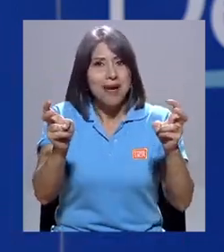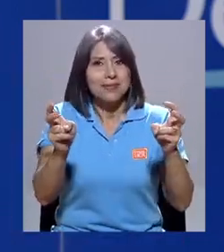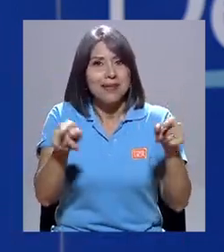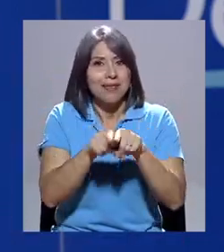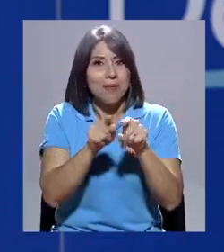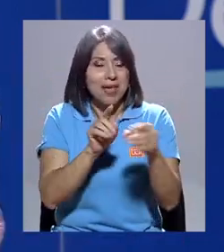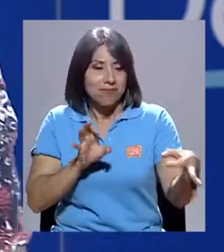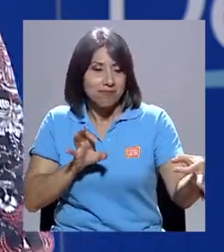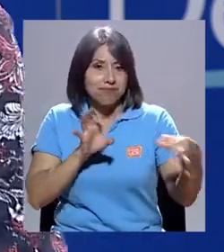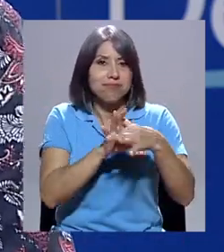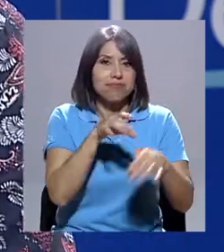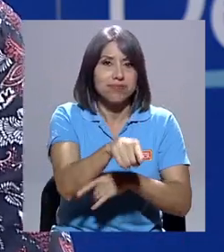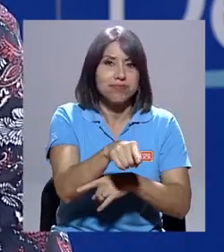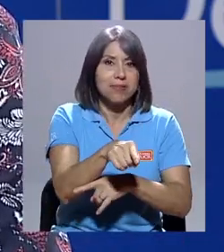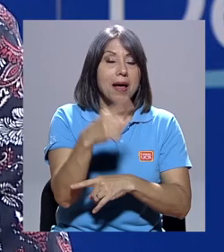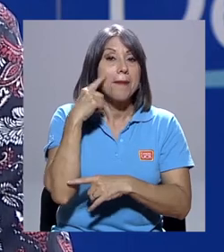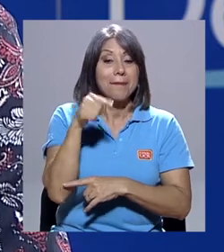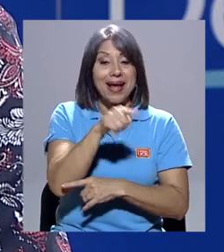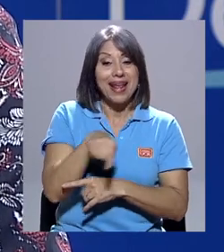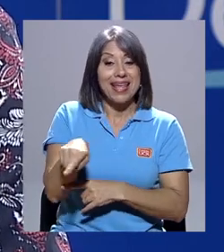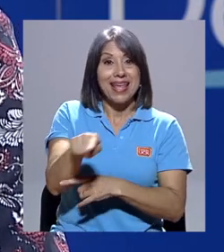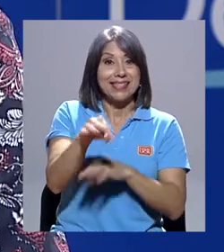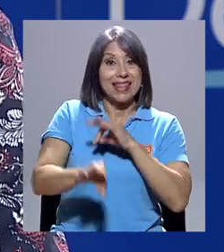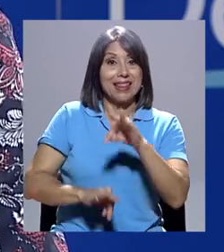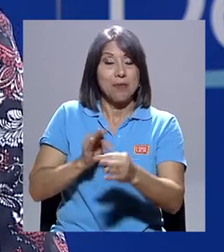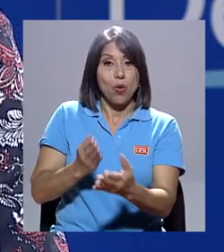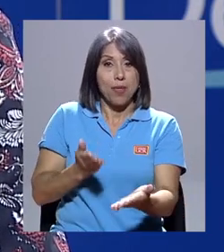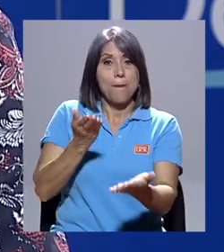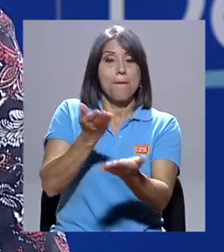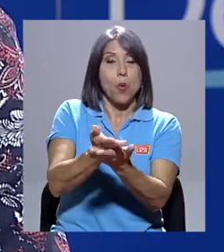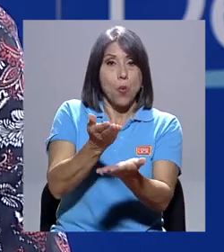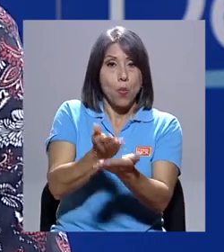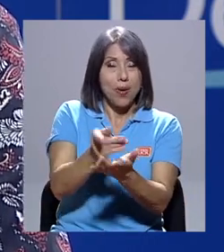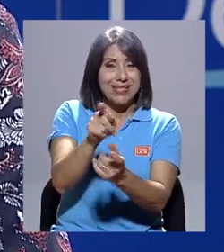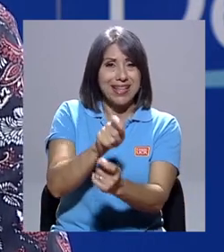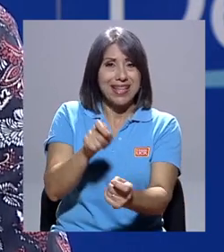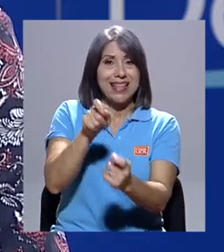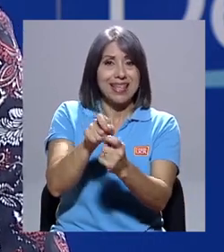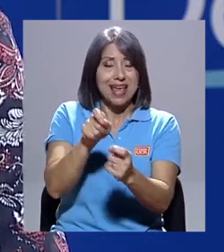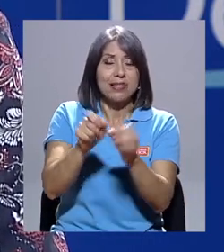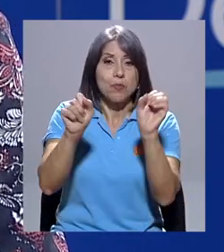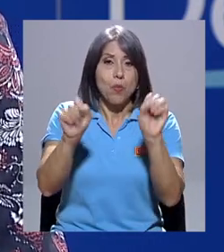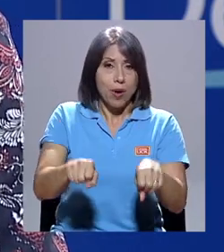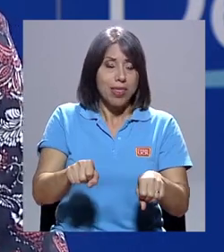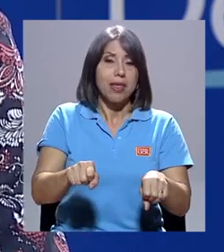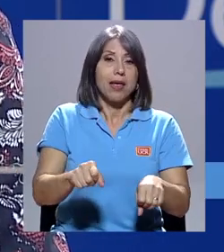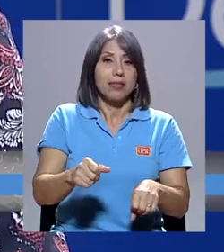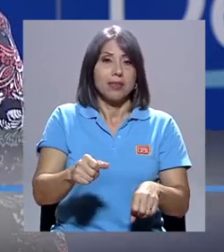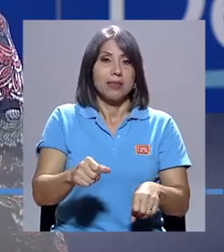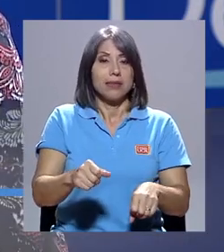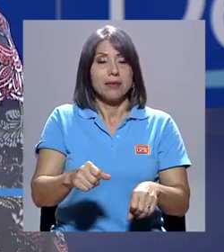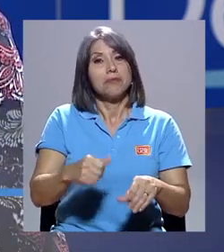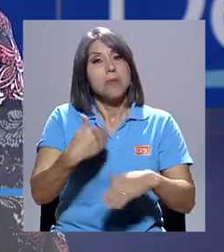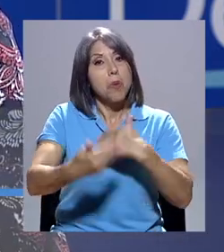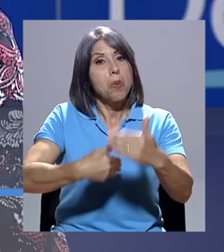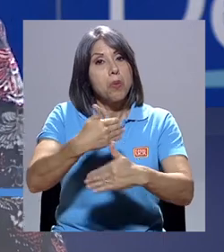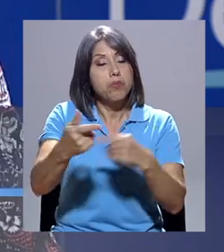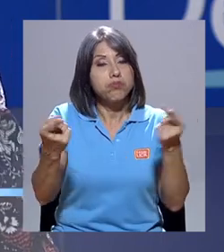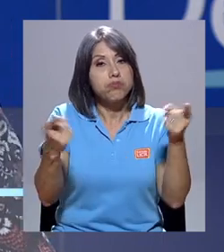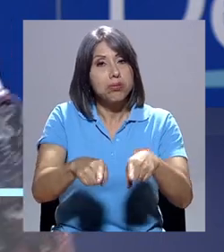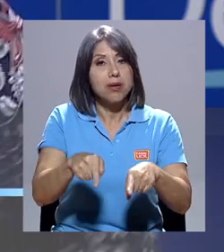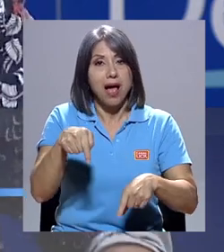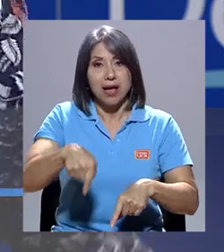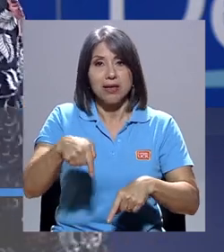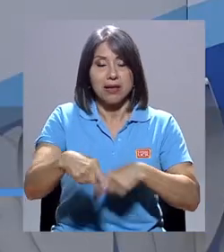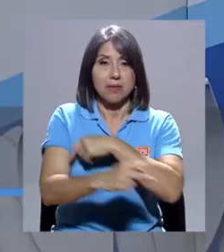propuestas tan tan detalladas y específicas como esta que ustedes están haciendo a través de canarias puedan tener ver la luz en un futuro en nuestro país